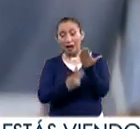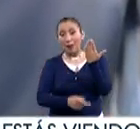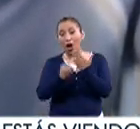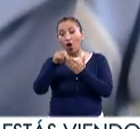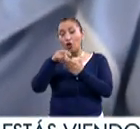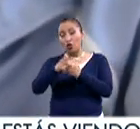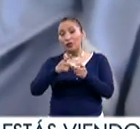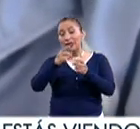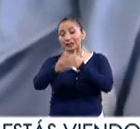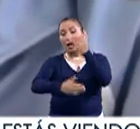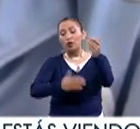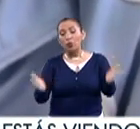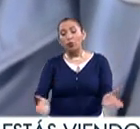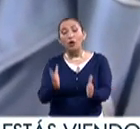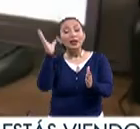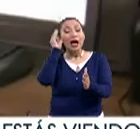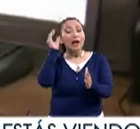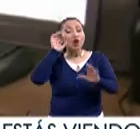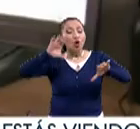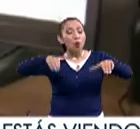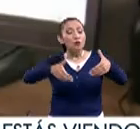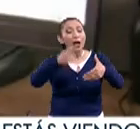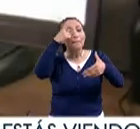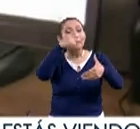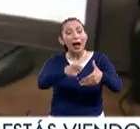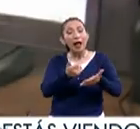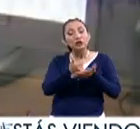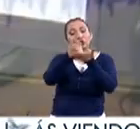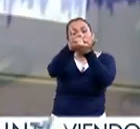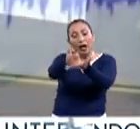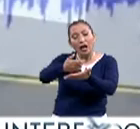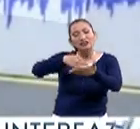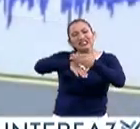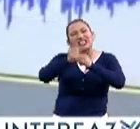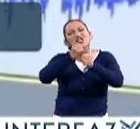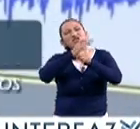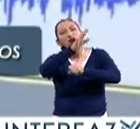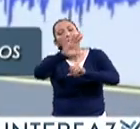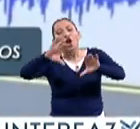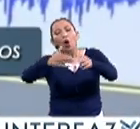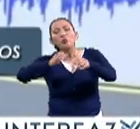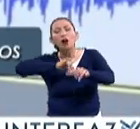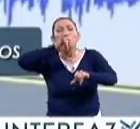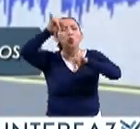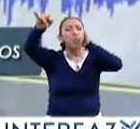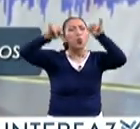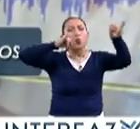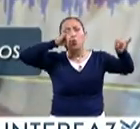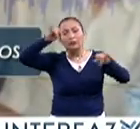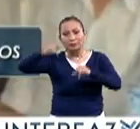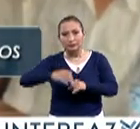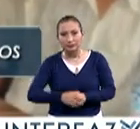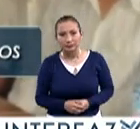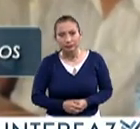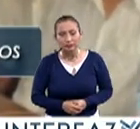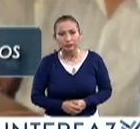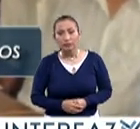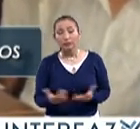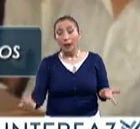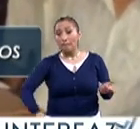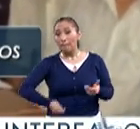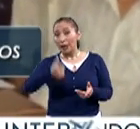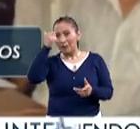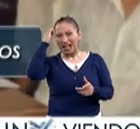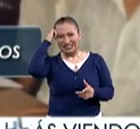para el Desarrollo impulsó la radio comunitaria para permitir el acceso a la información de las comunidades más apartadas. La